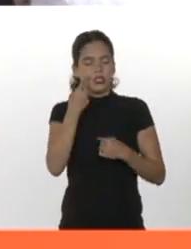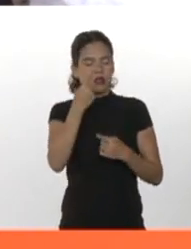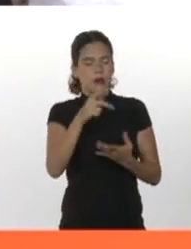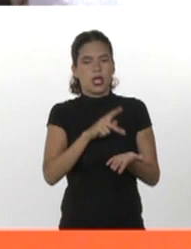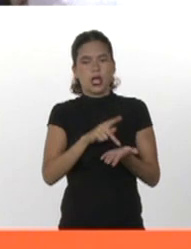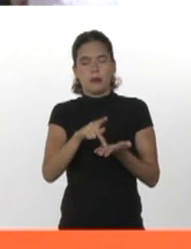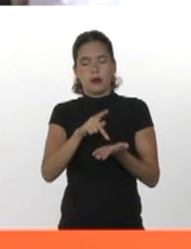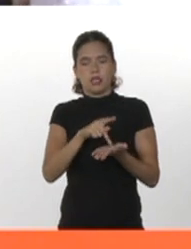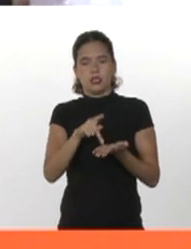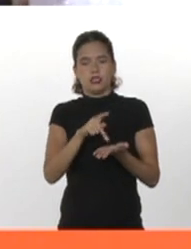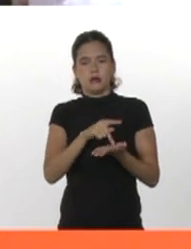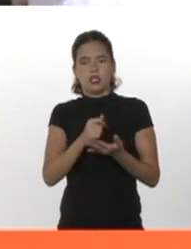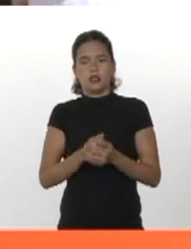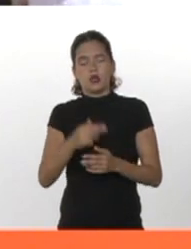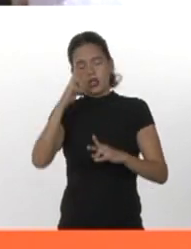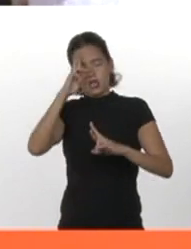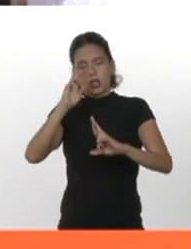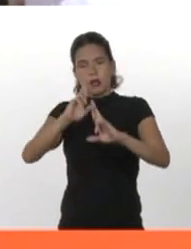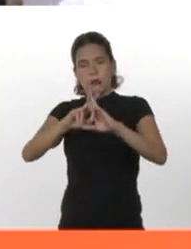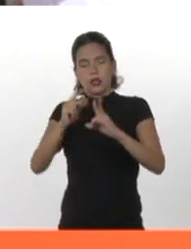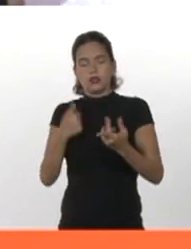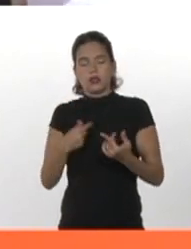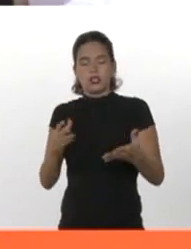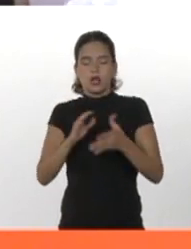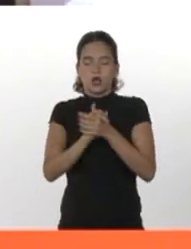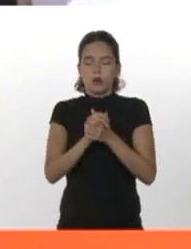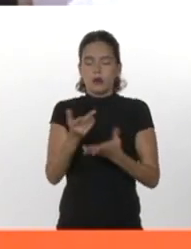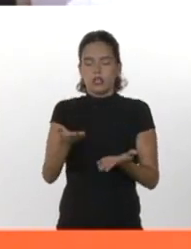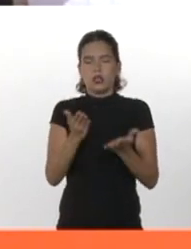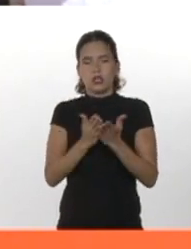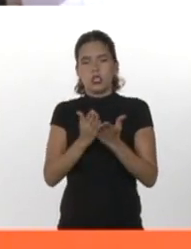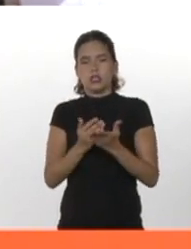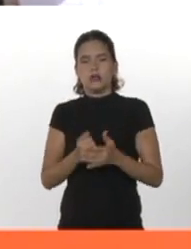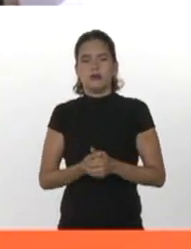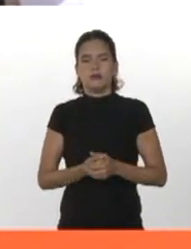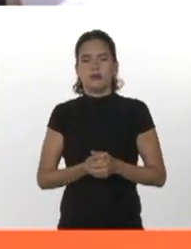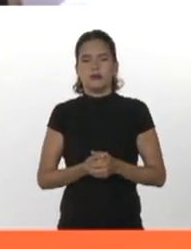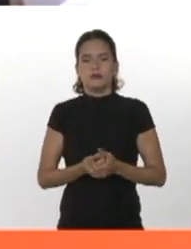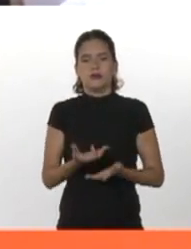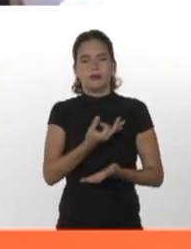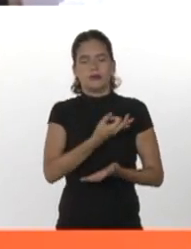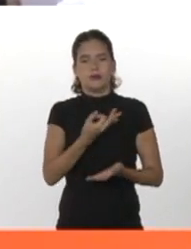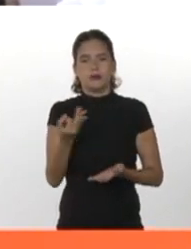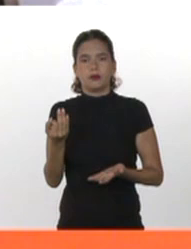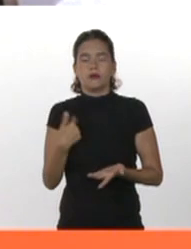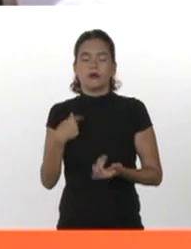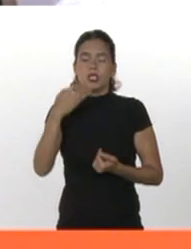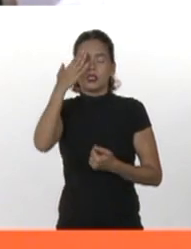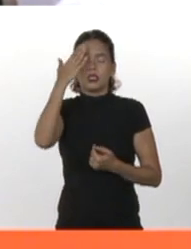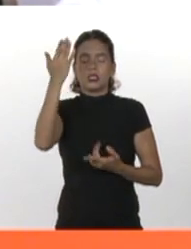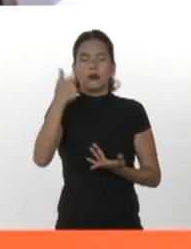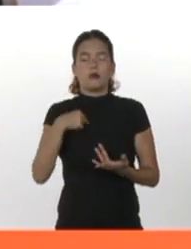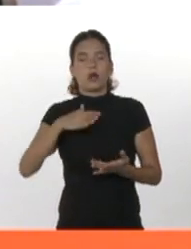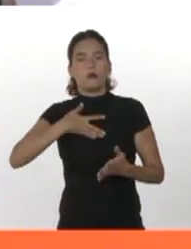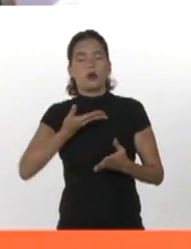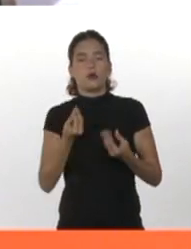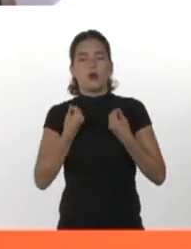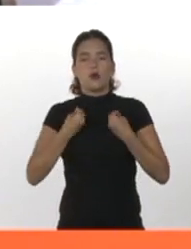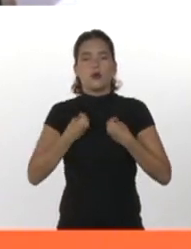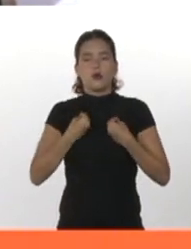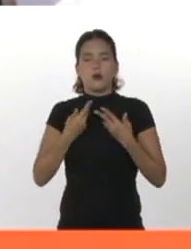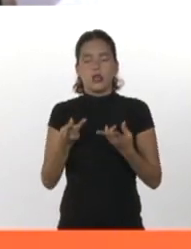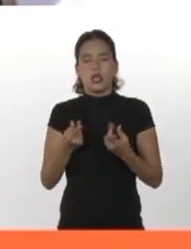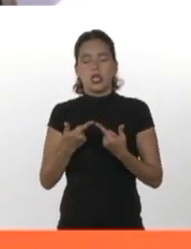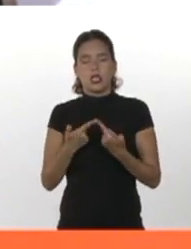la participación y respeto entre los compañeros de clase. Excelente, pero ya sabemos que podemos vivir en